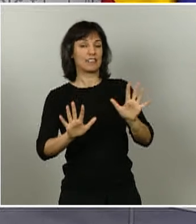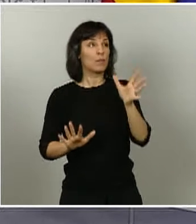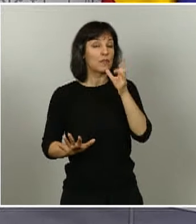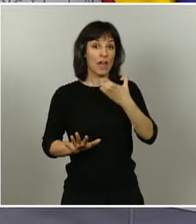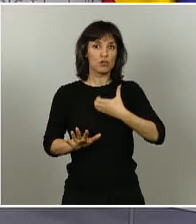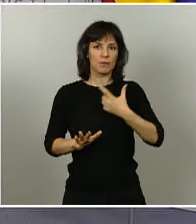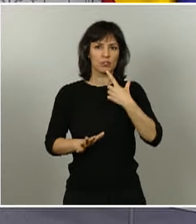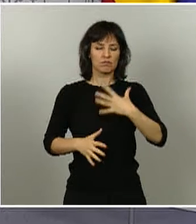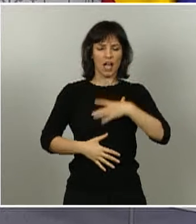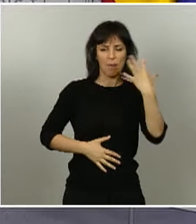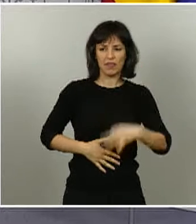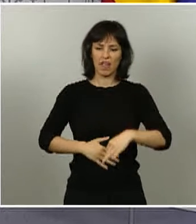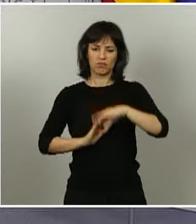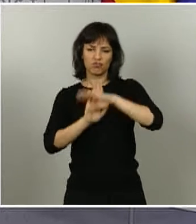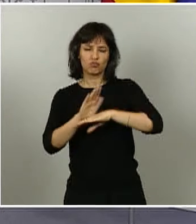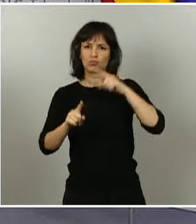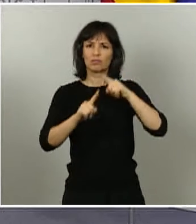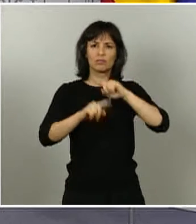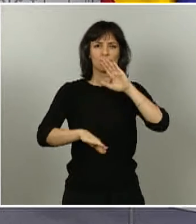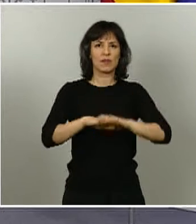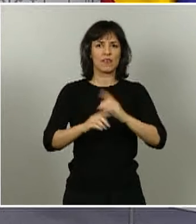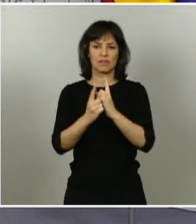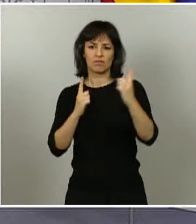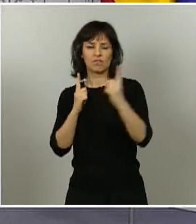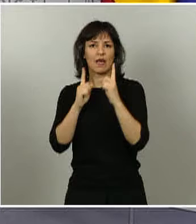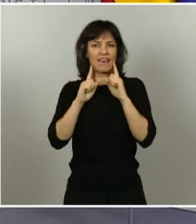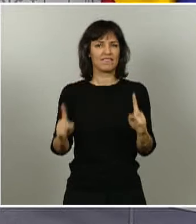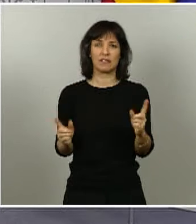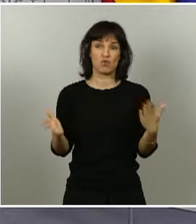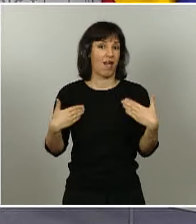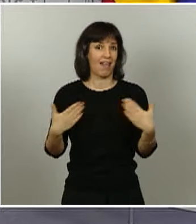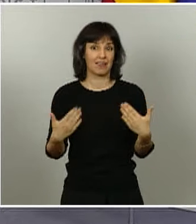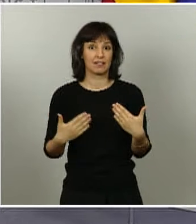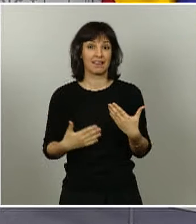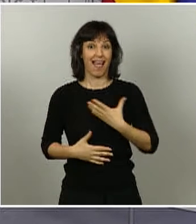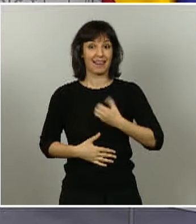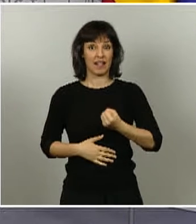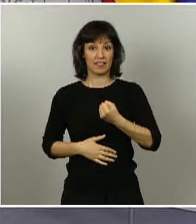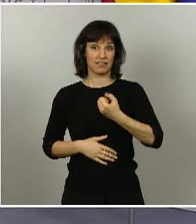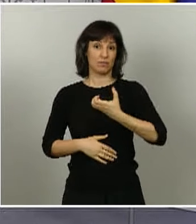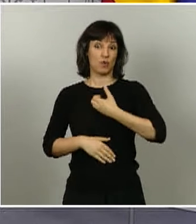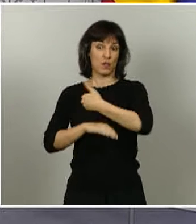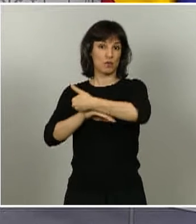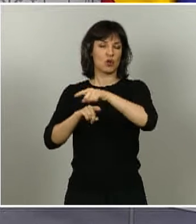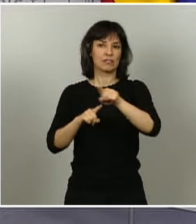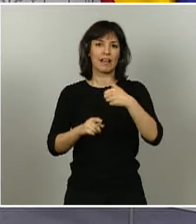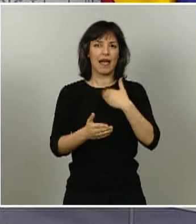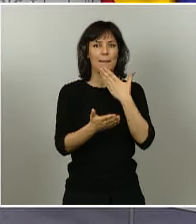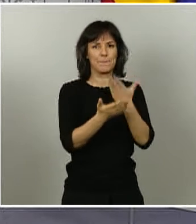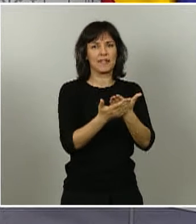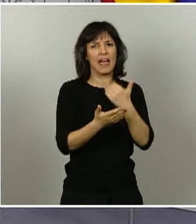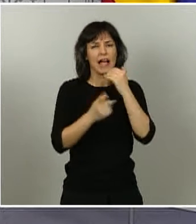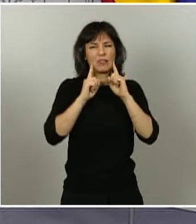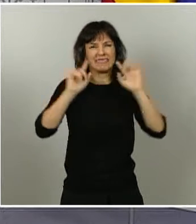hacer cumplir las medidas de prevención y de distanciamiento social, por lo que demandan financiación para ello. ¿Tiene previsto el Ministerio alguna